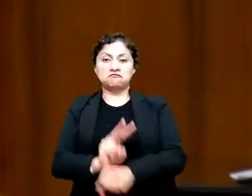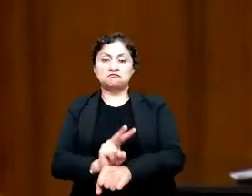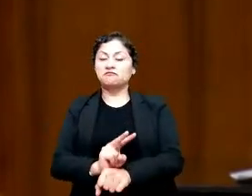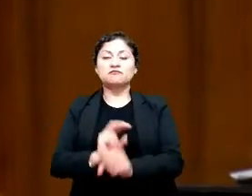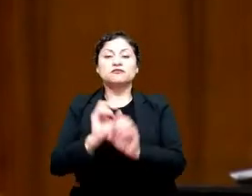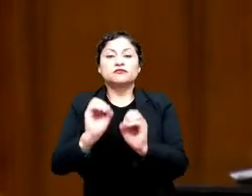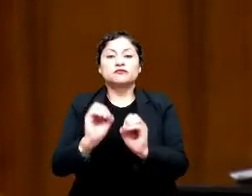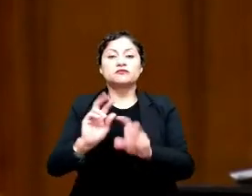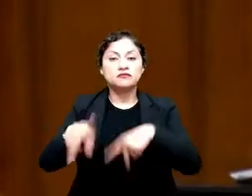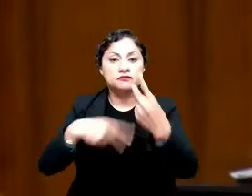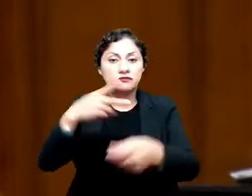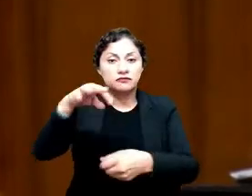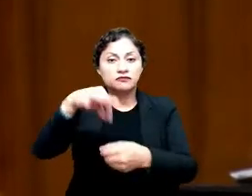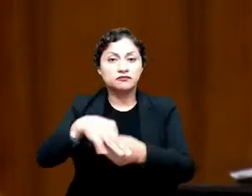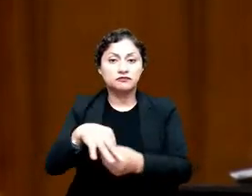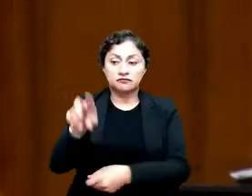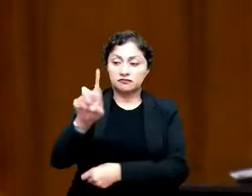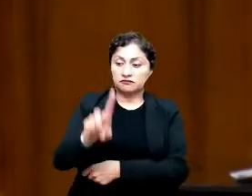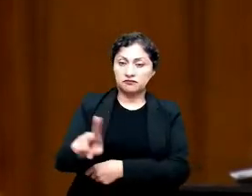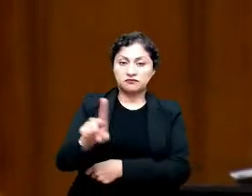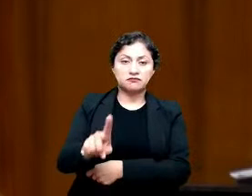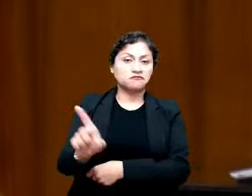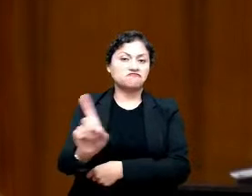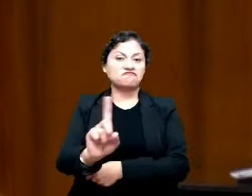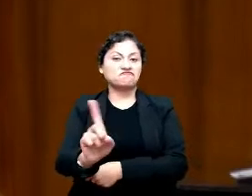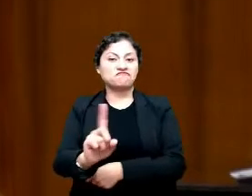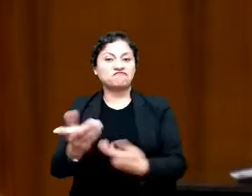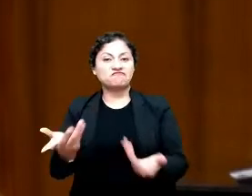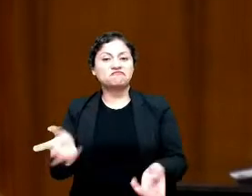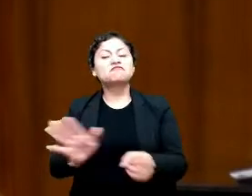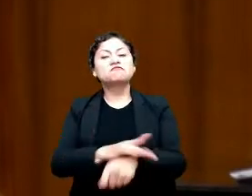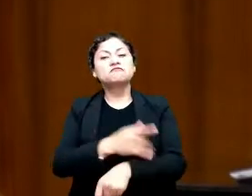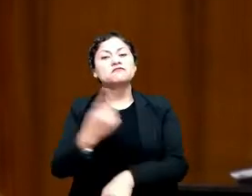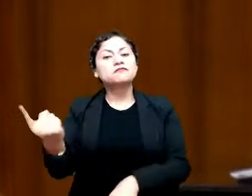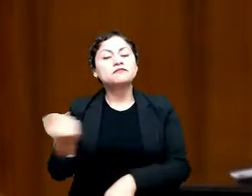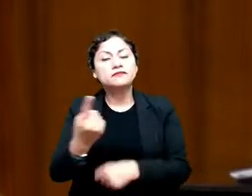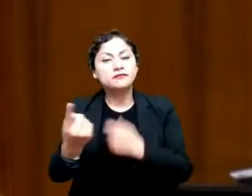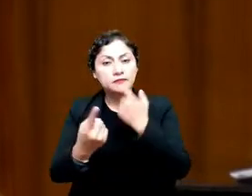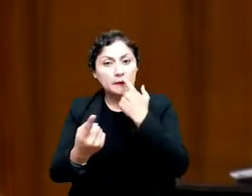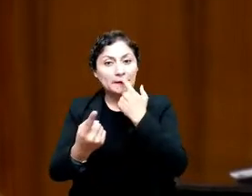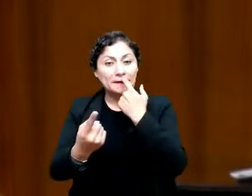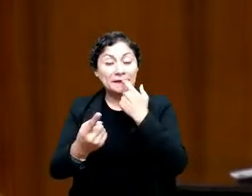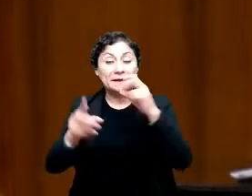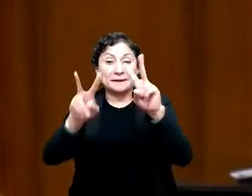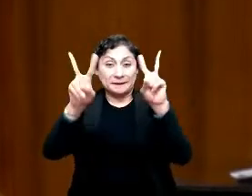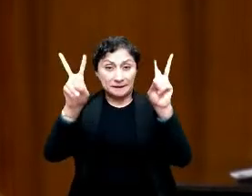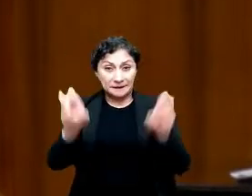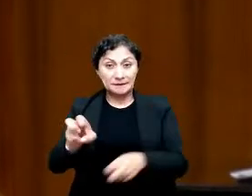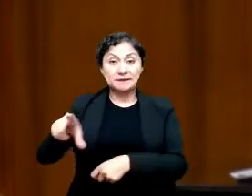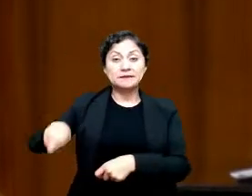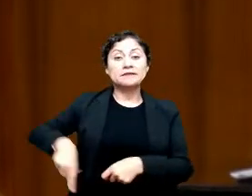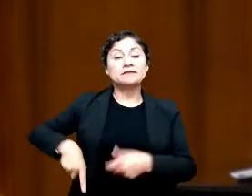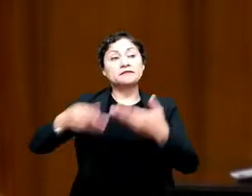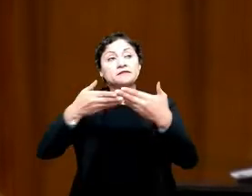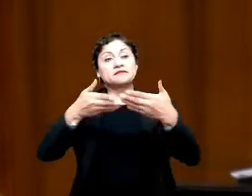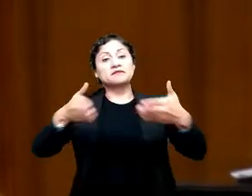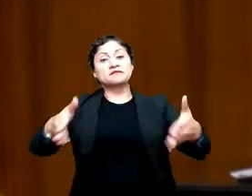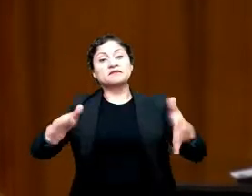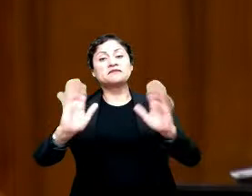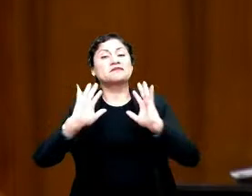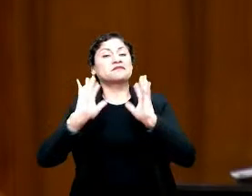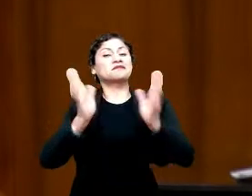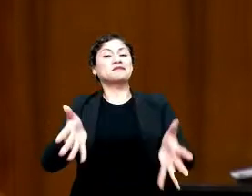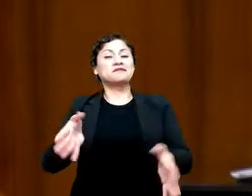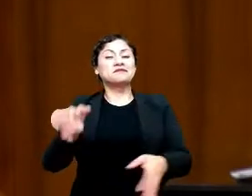domingo. Esto se debe a que el servicio público se ha desvirtuado por el mal manejo de